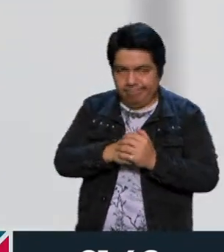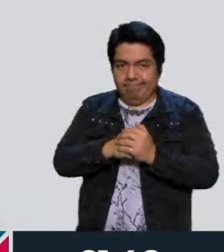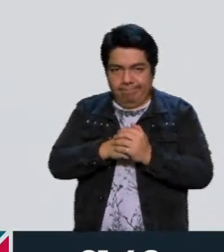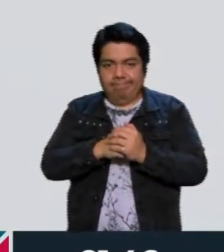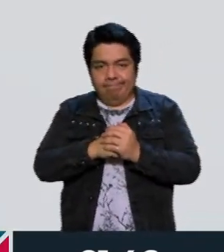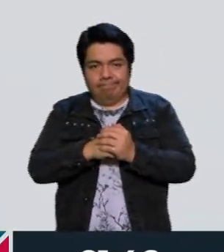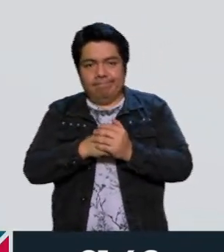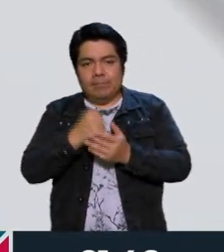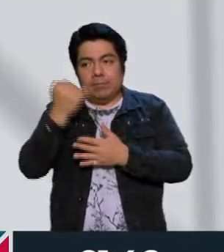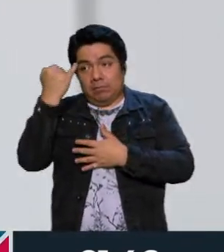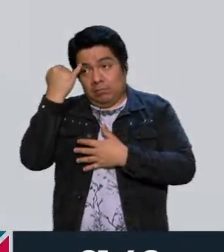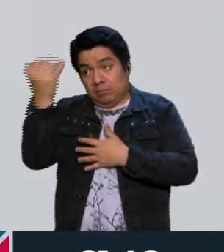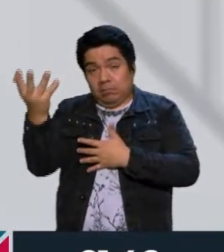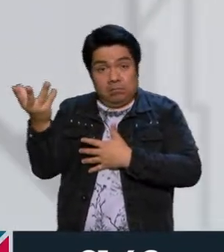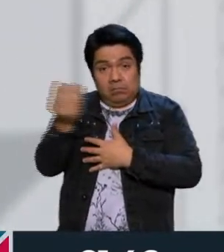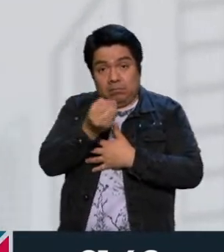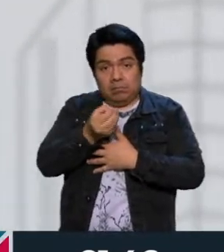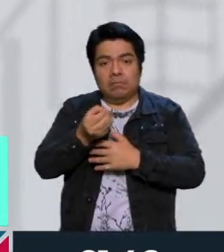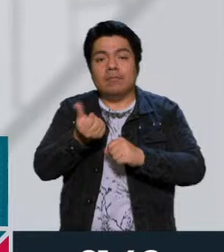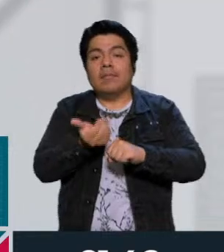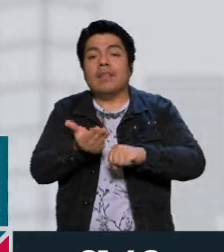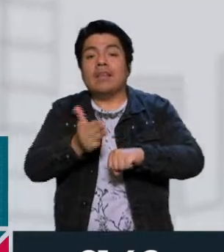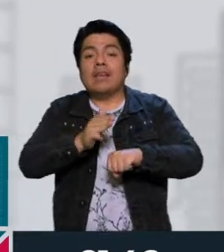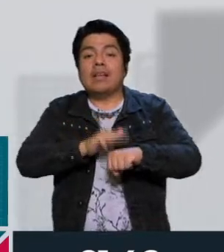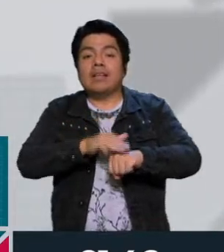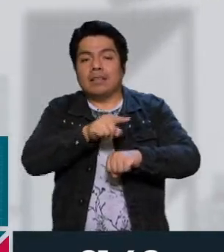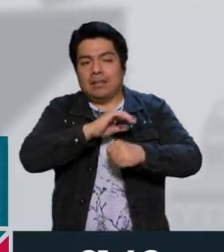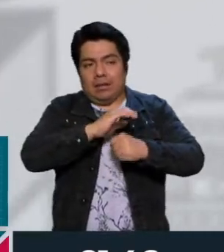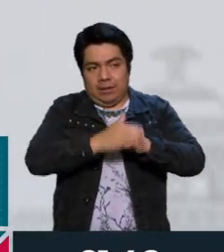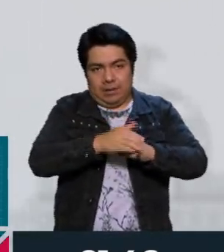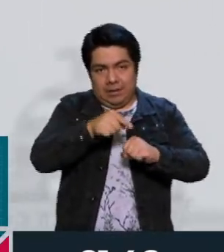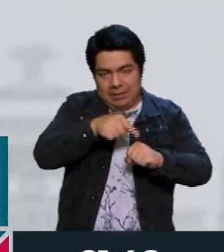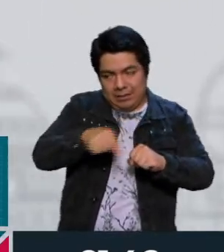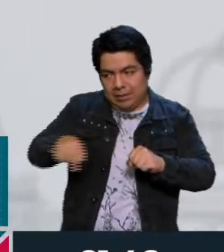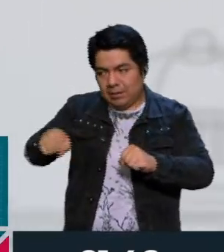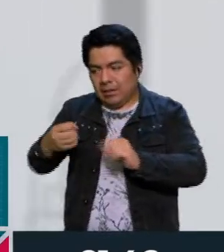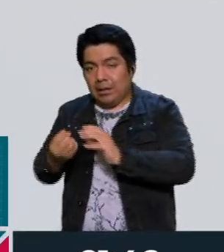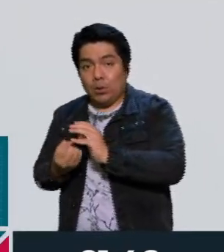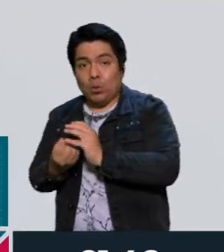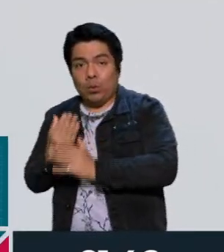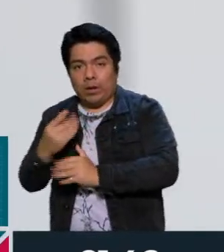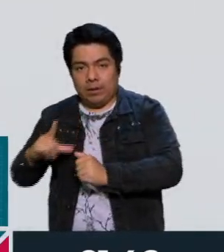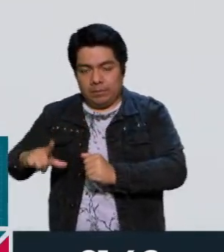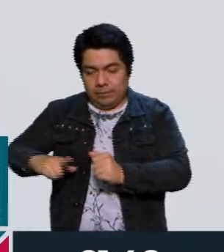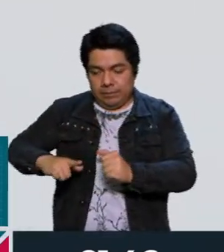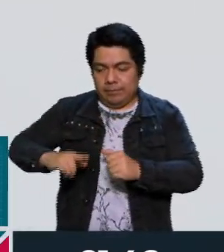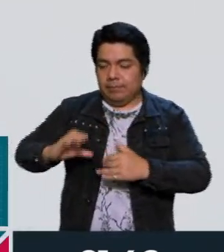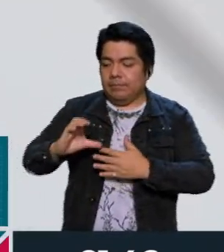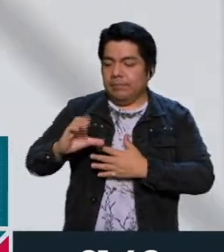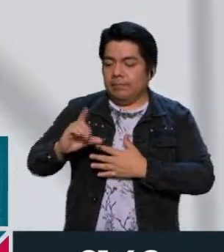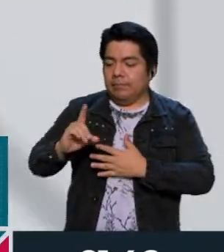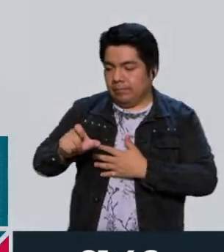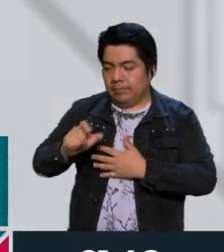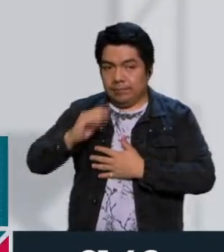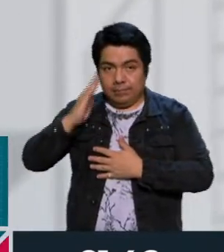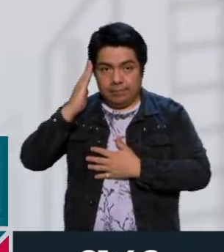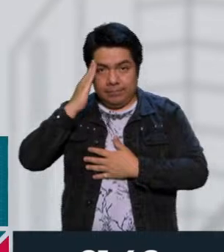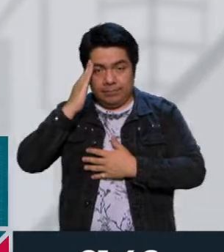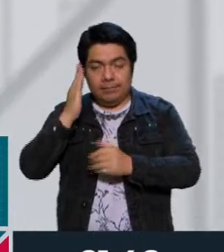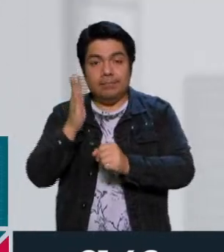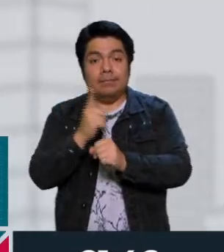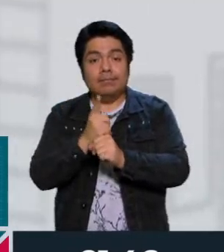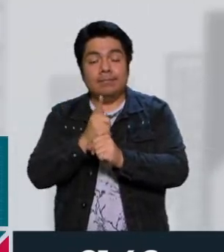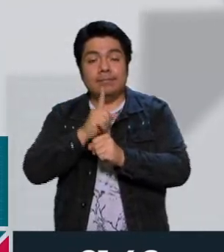idea compartida entre la administración saliente y el gobierno electo de la Ciudad de México, que encabeza la licenciada